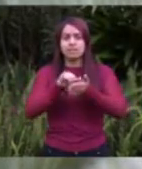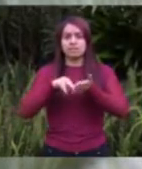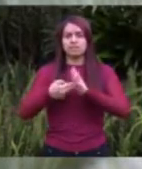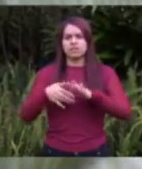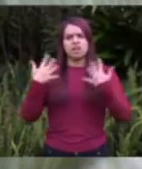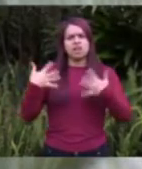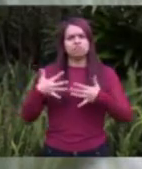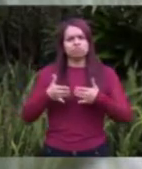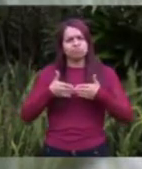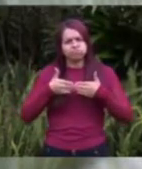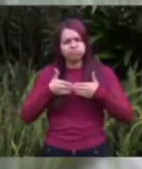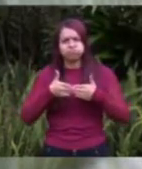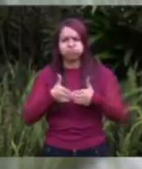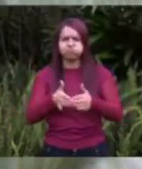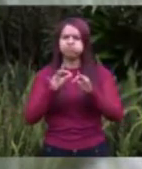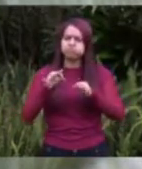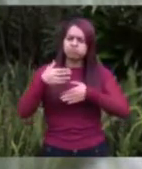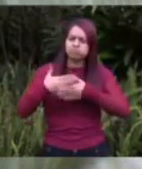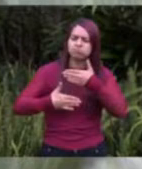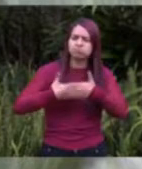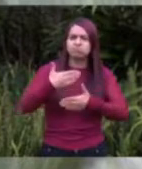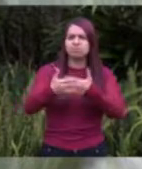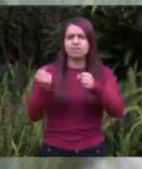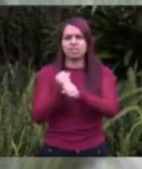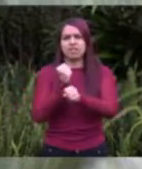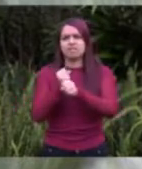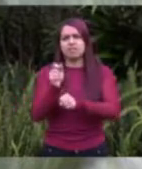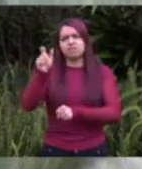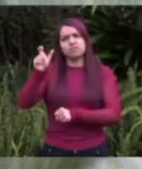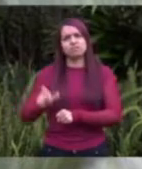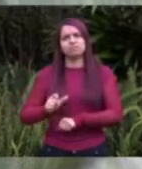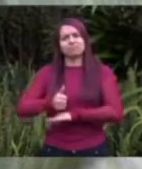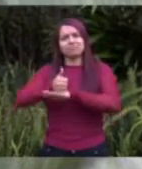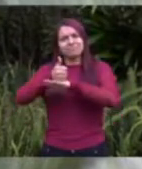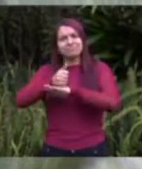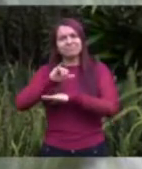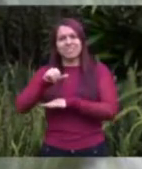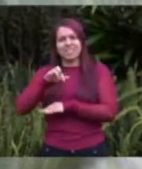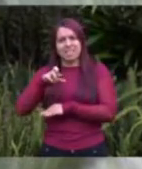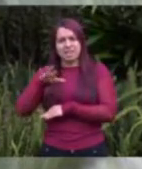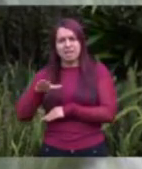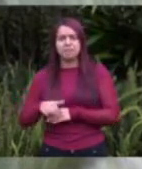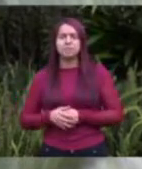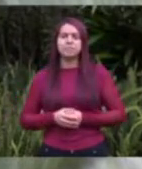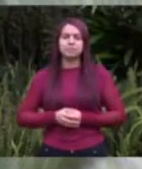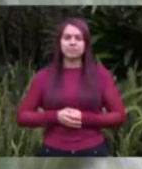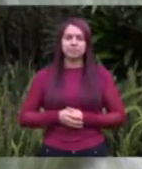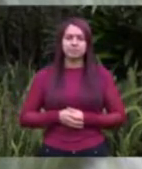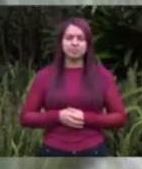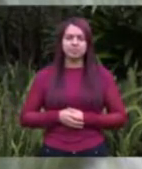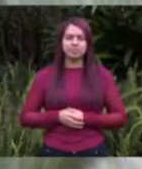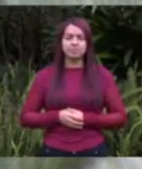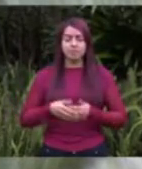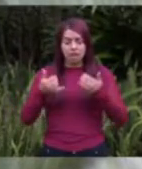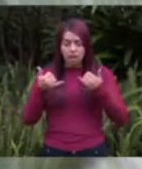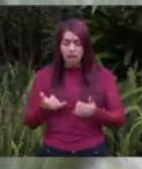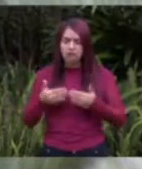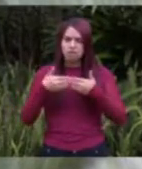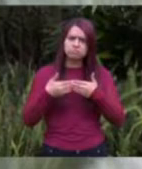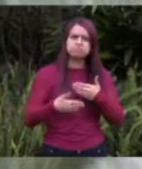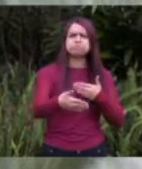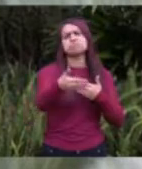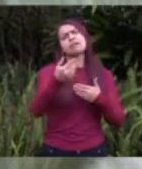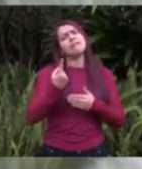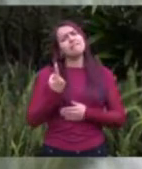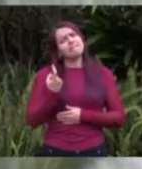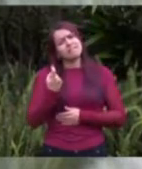su administración como presidenta de la Jurisdicción Especial para la Paz. Nos falta mucho en materia de